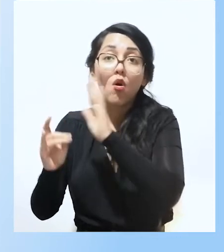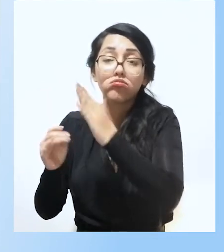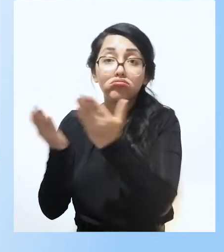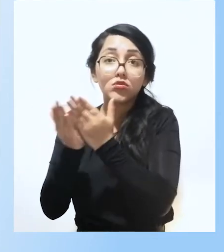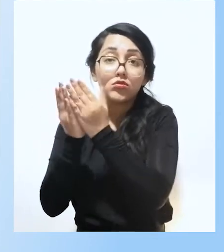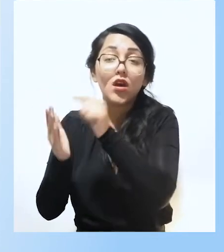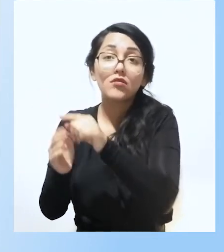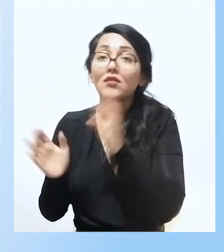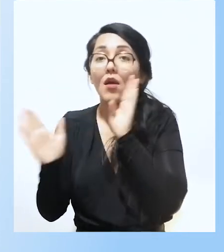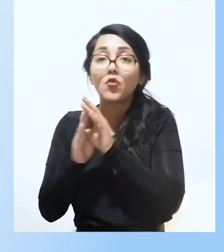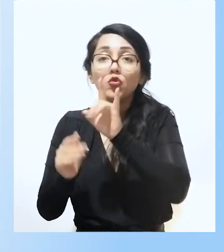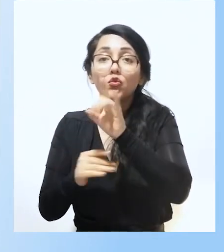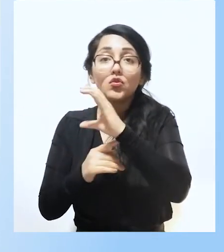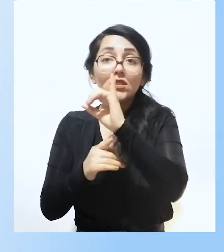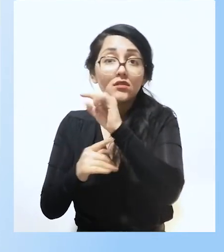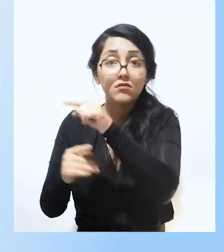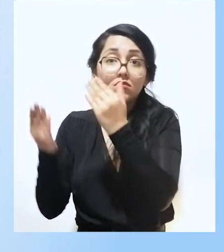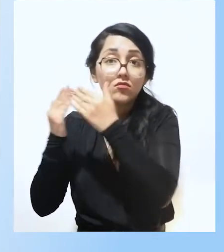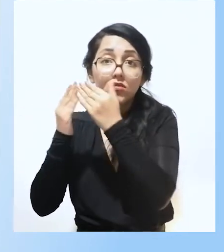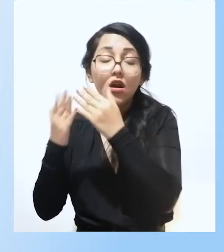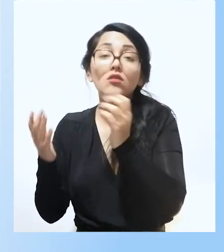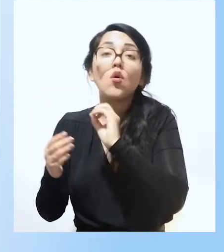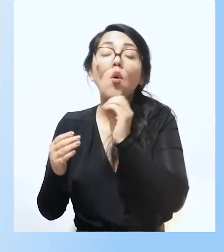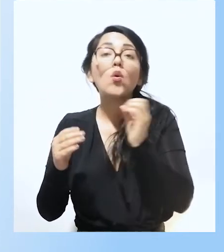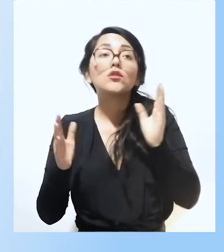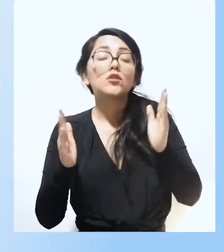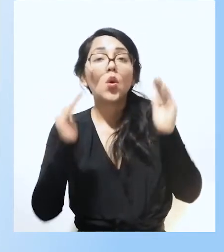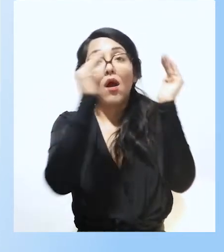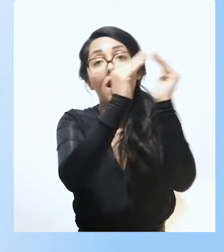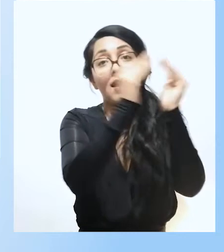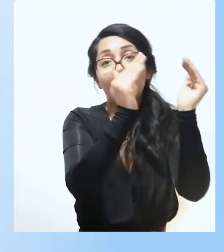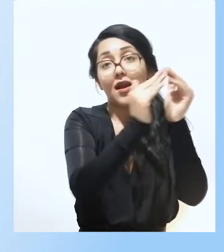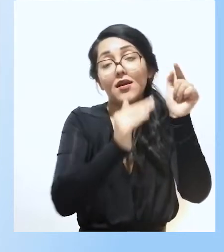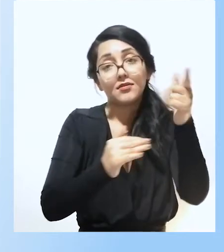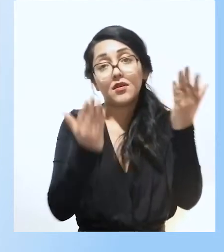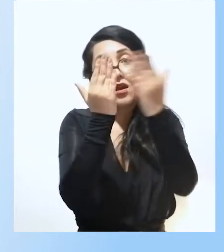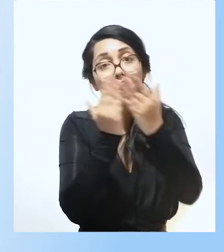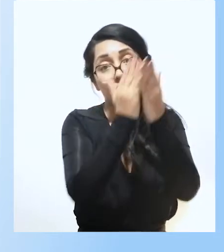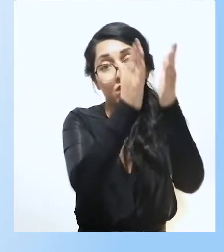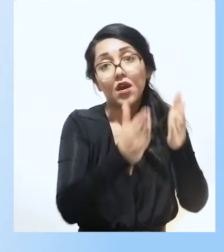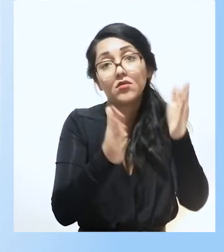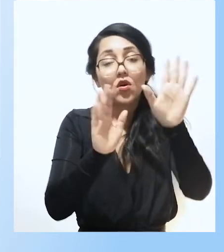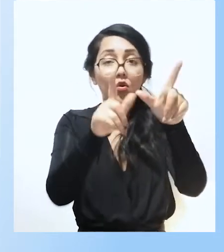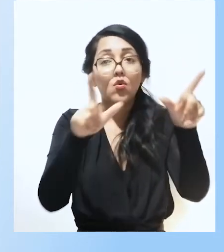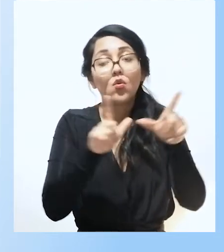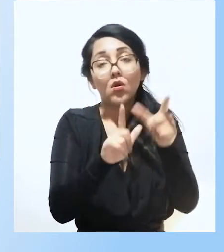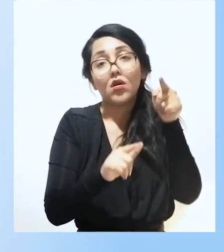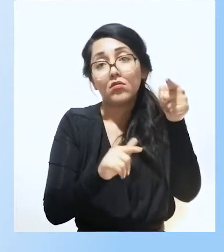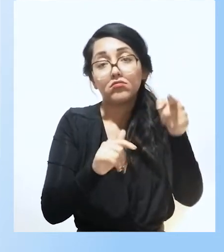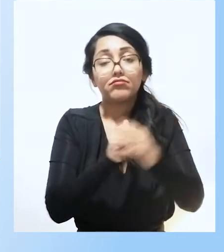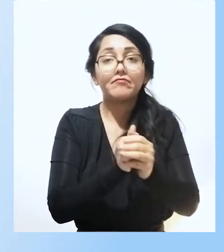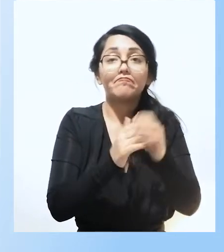cuidados intensivos y también en el domicilio, ¿no? Dentro del mejor lugar que pueda condicionar la familia para que el estudiante lleve